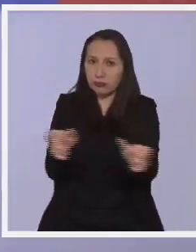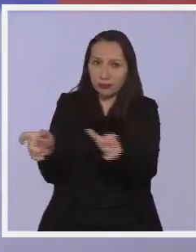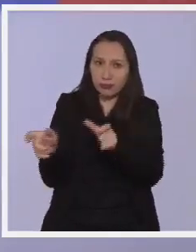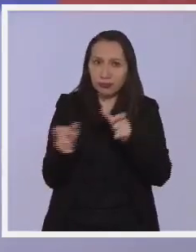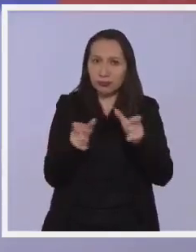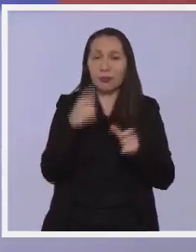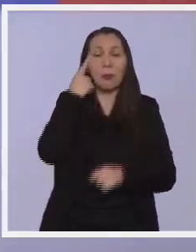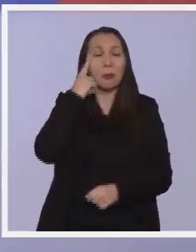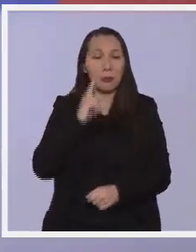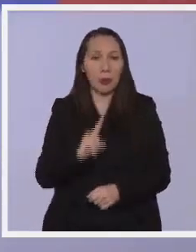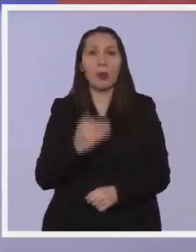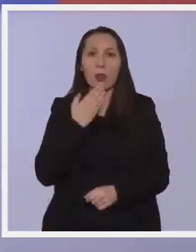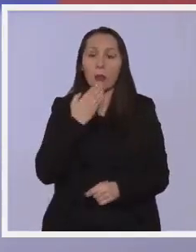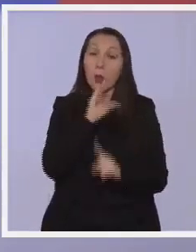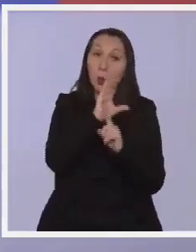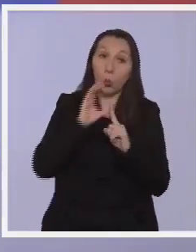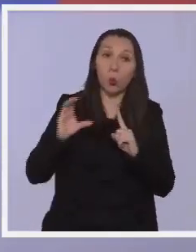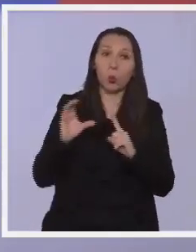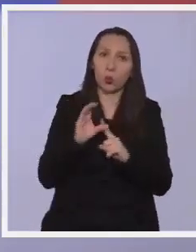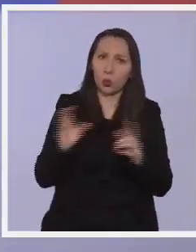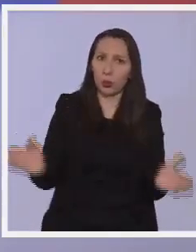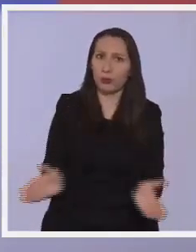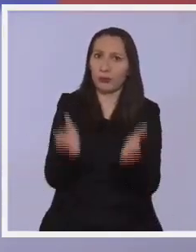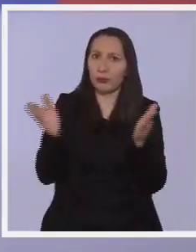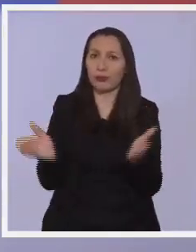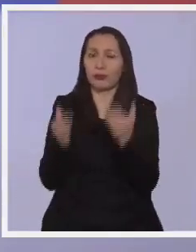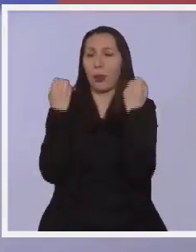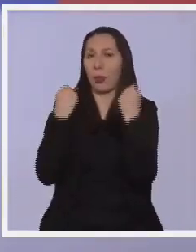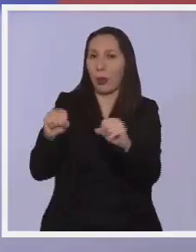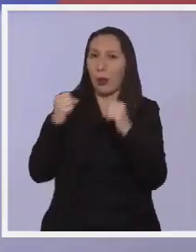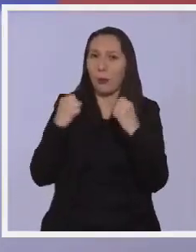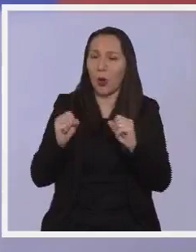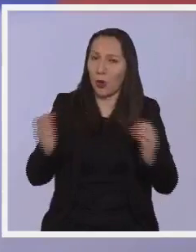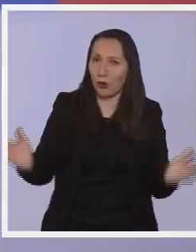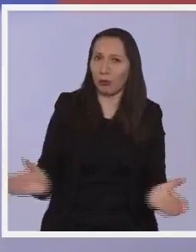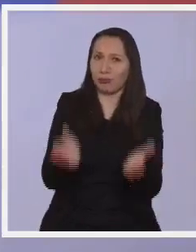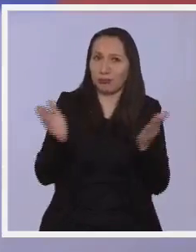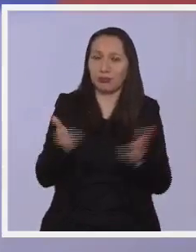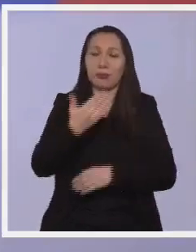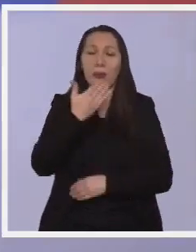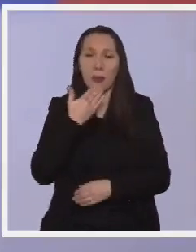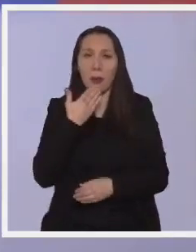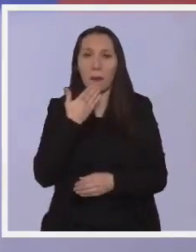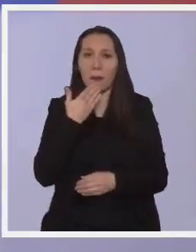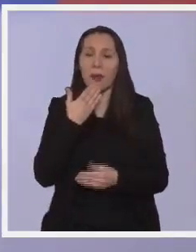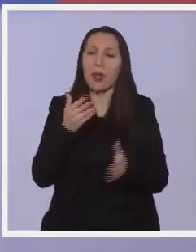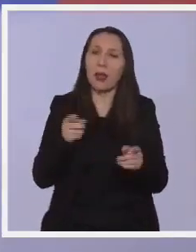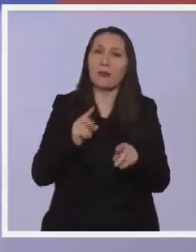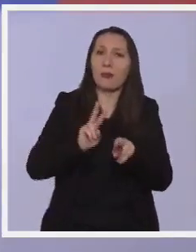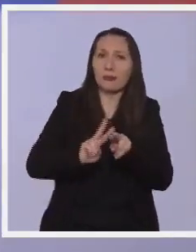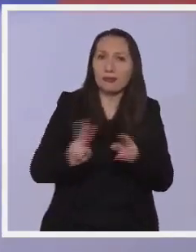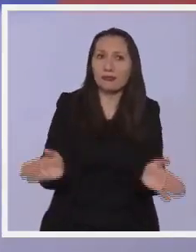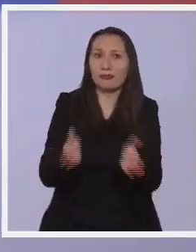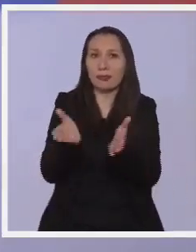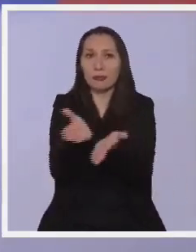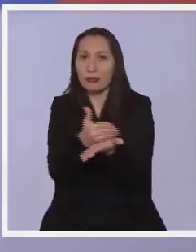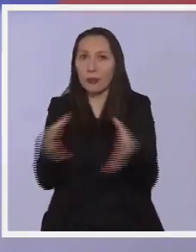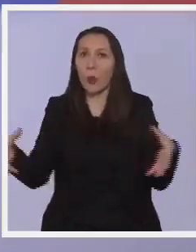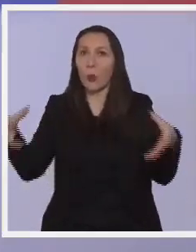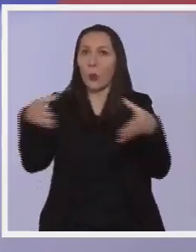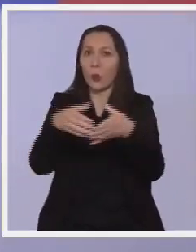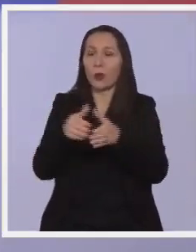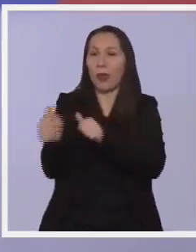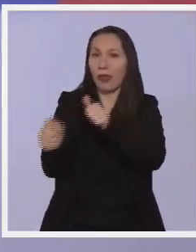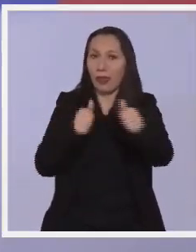también con cultura, también con deporte, también fomentando la organización de